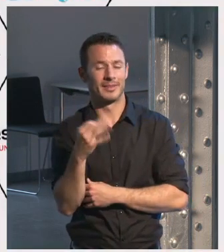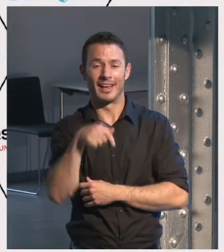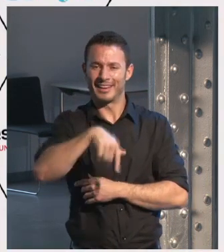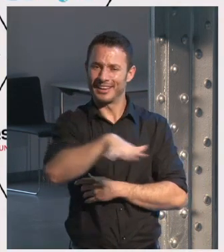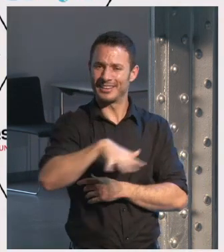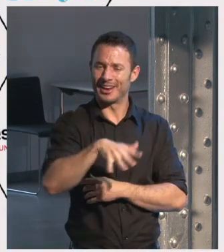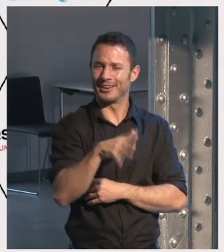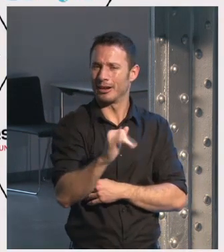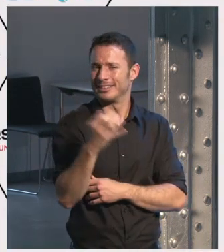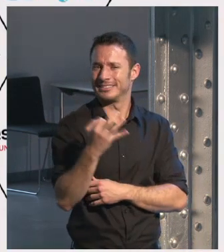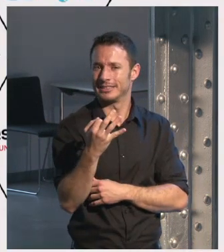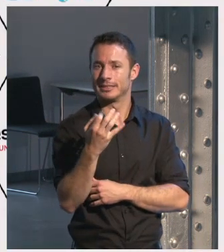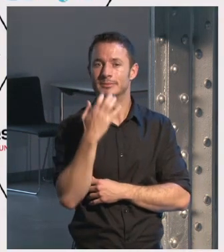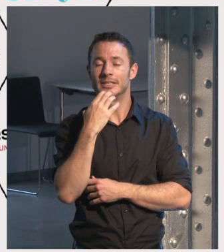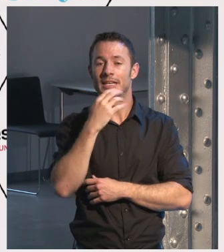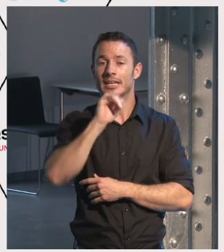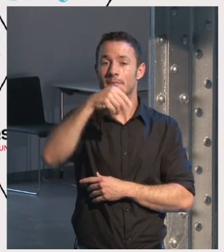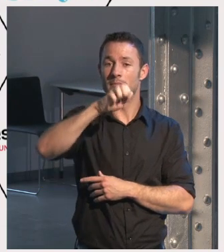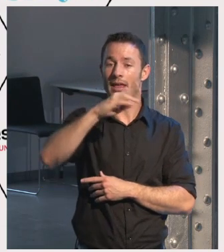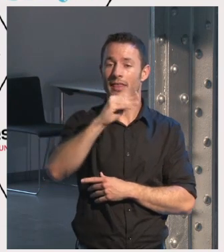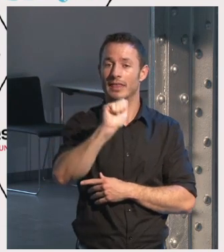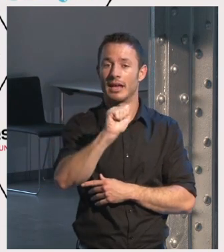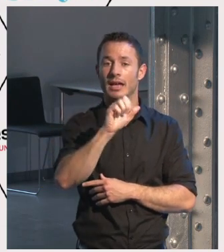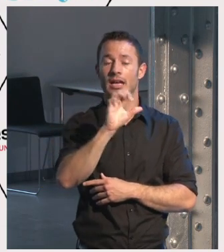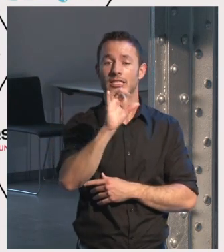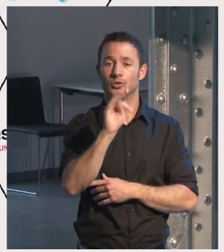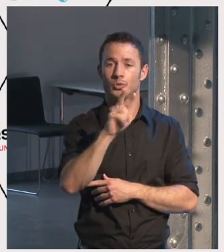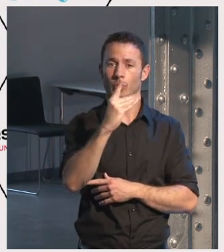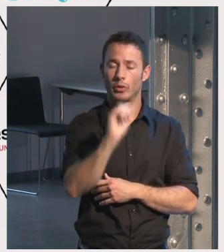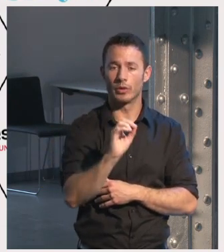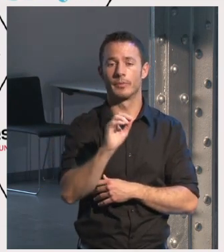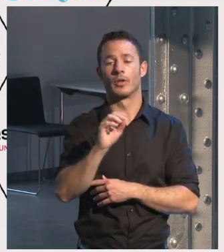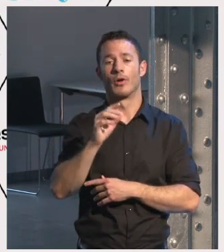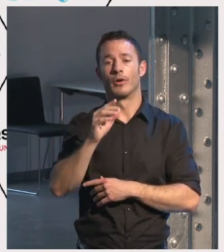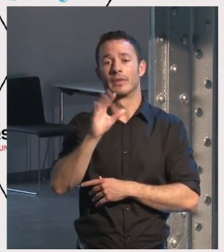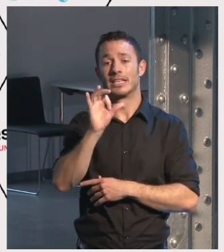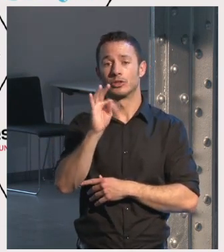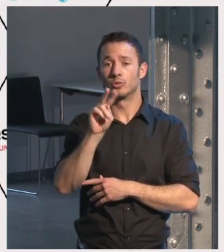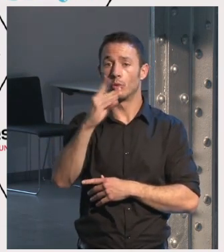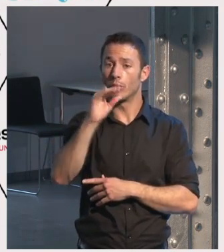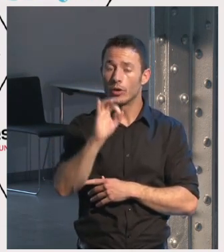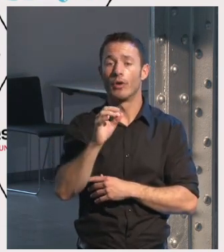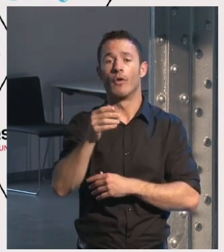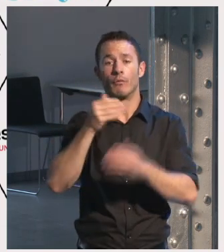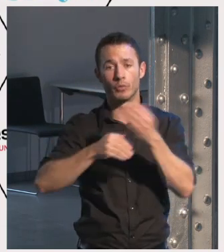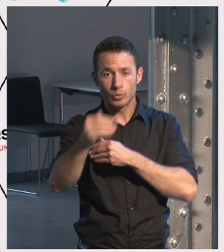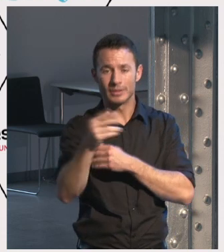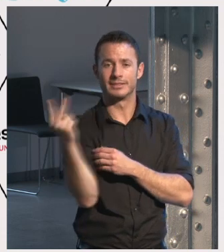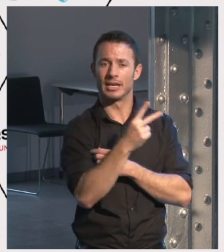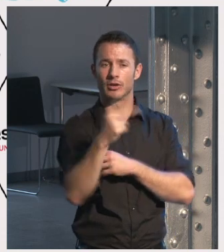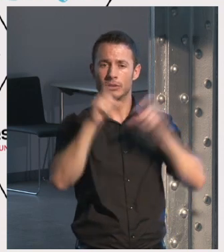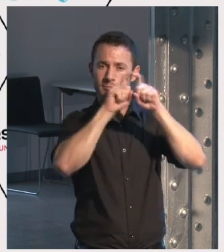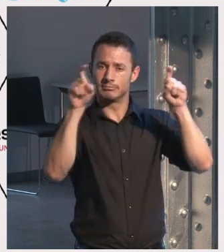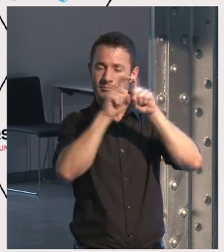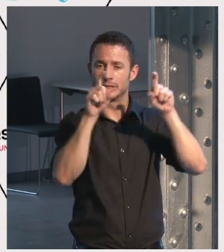tener, por ejemplo, Inmedia Studio o Studio Future, que son dos de las grandes compañías de generación de experiencias de realidad virtual,